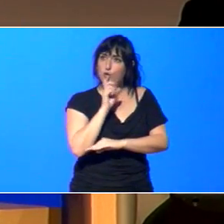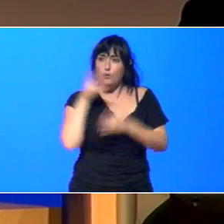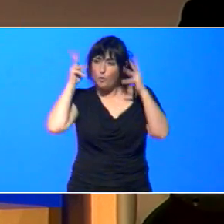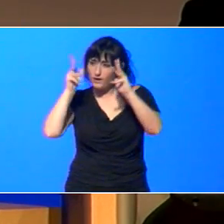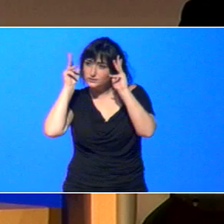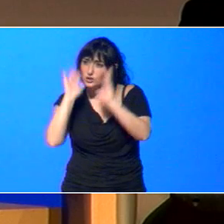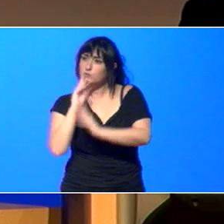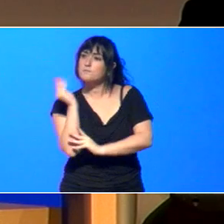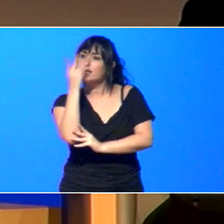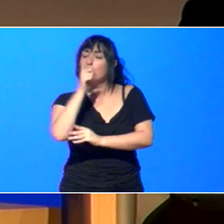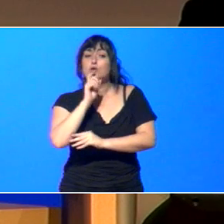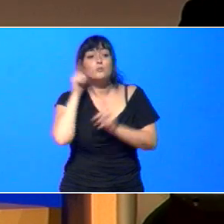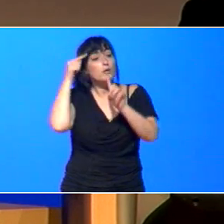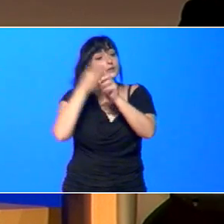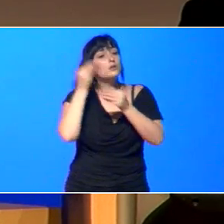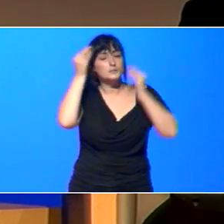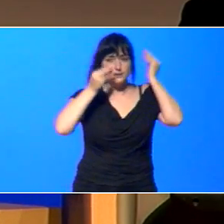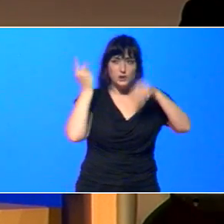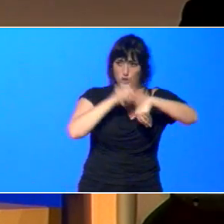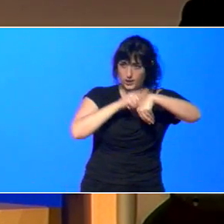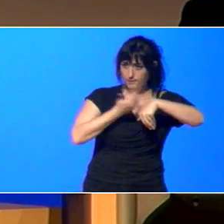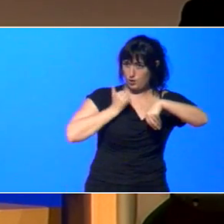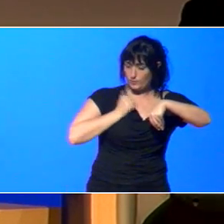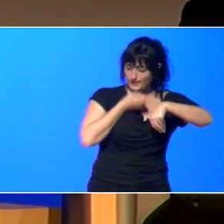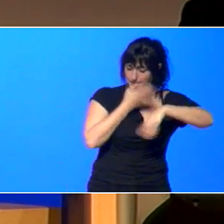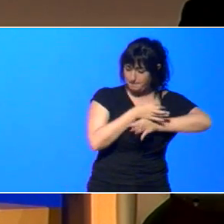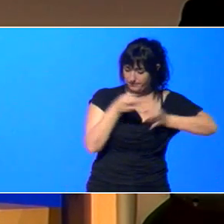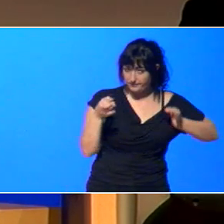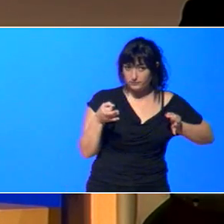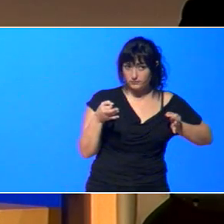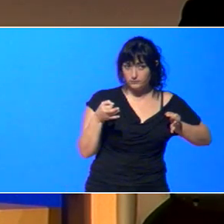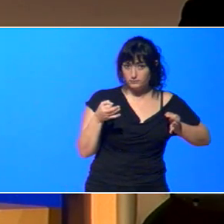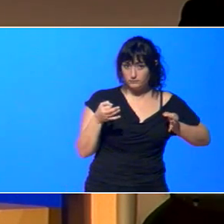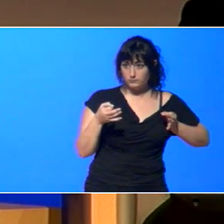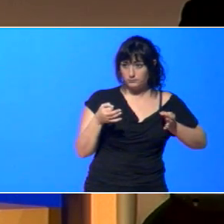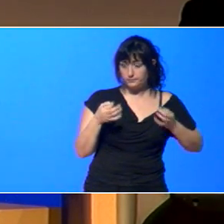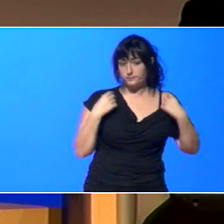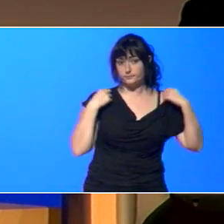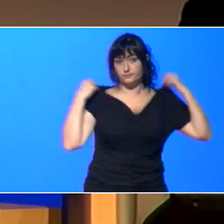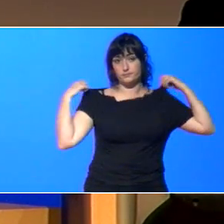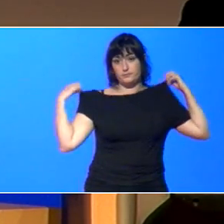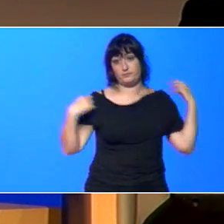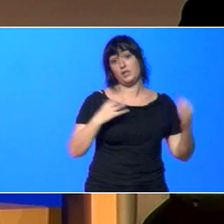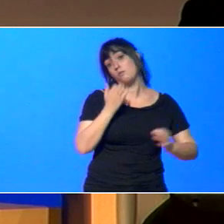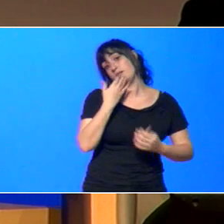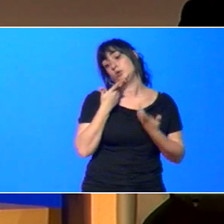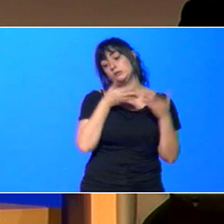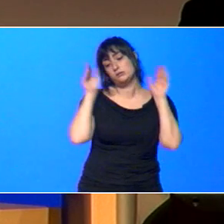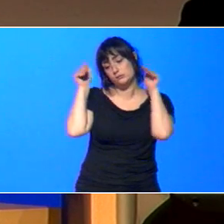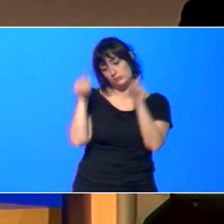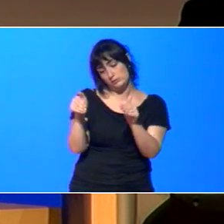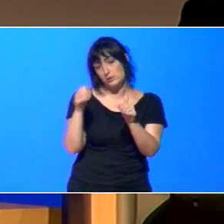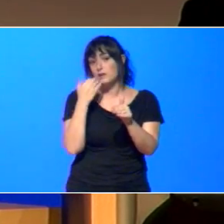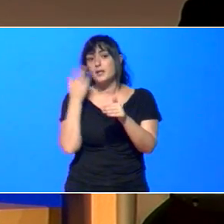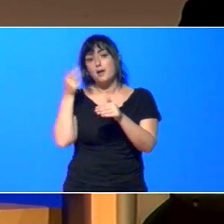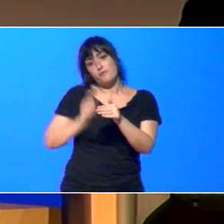para que esa reflexión y ese tiempo se aproveche adecuadamente, y esos son roles, por ejemplo, para los profesionales del ámbito de la